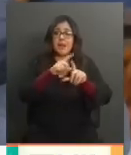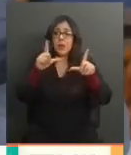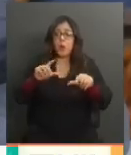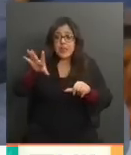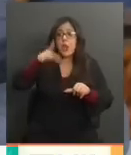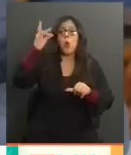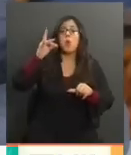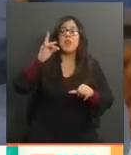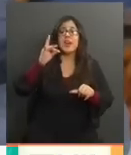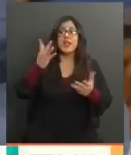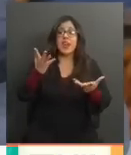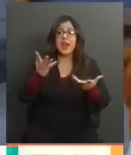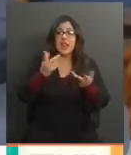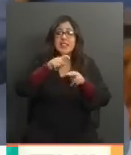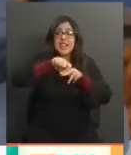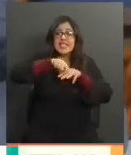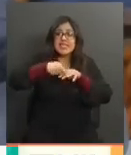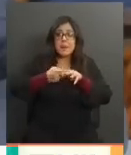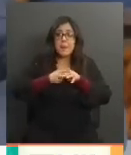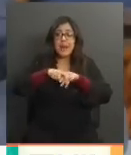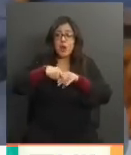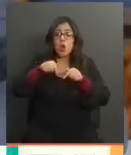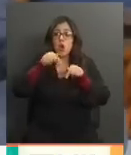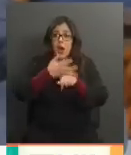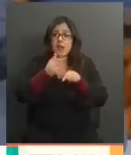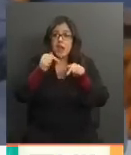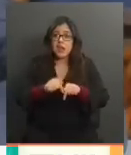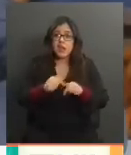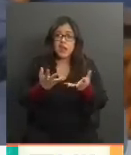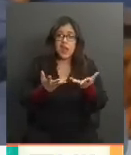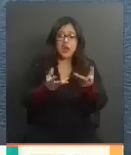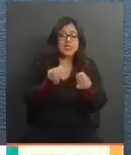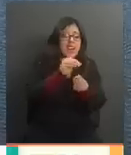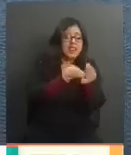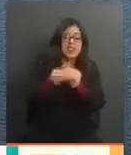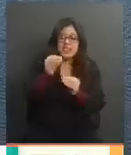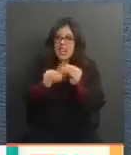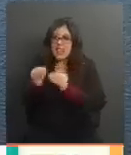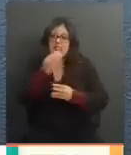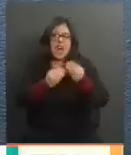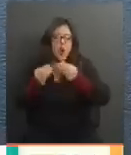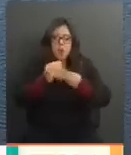tanto artesanía, turismo y gastronomía típica de nuestro sector.